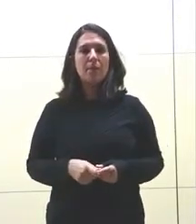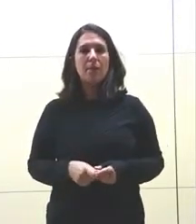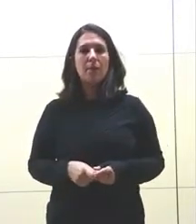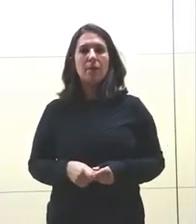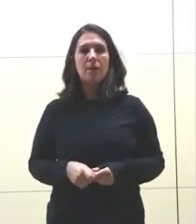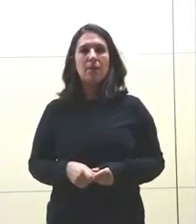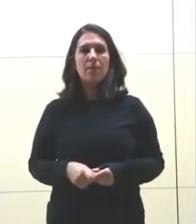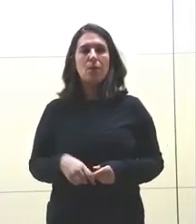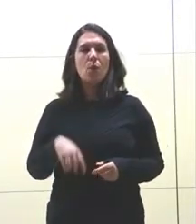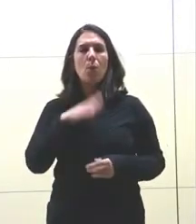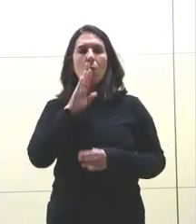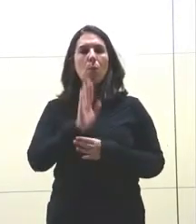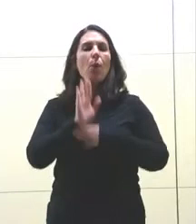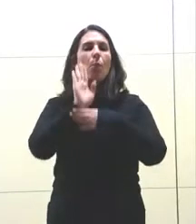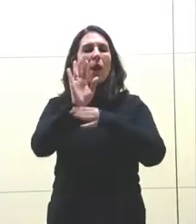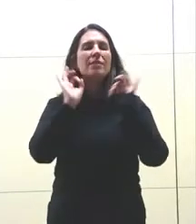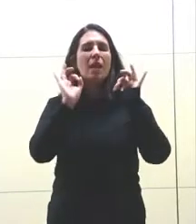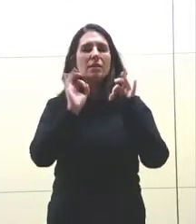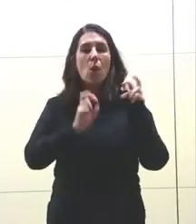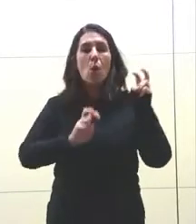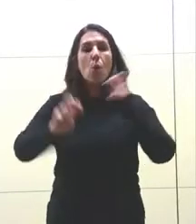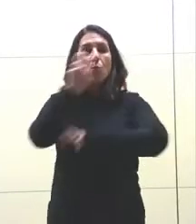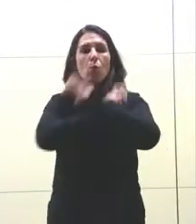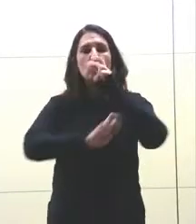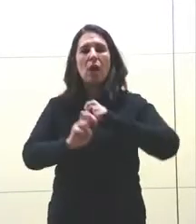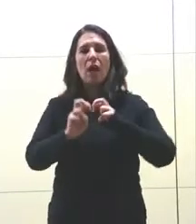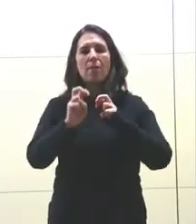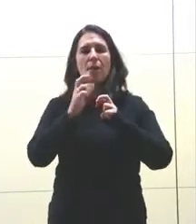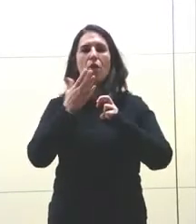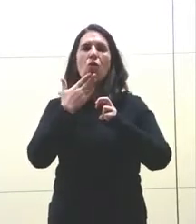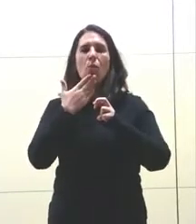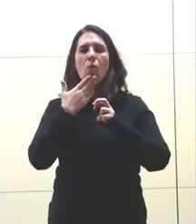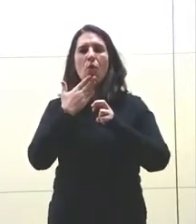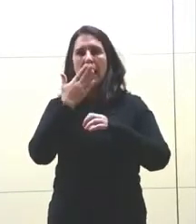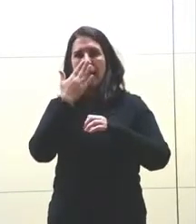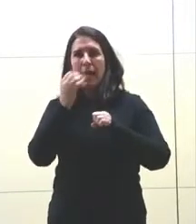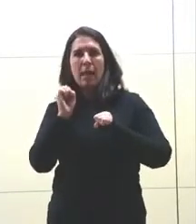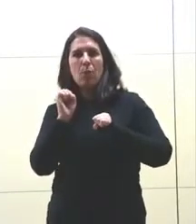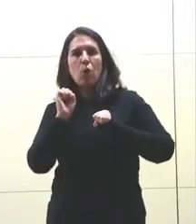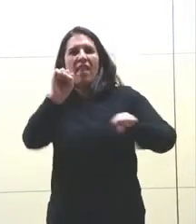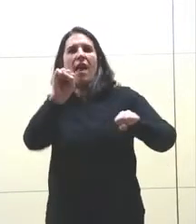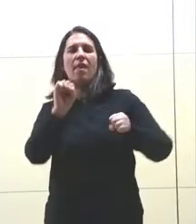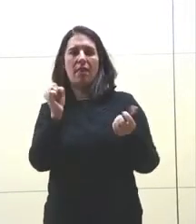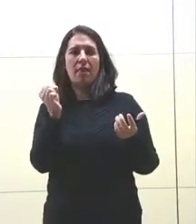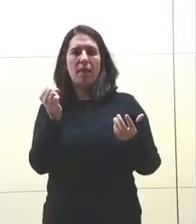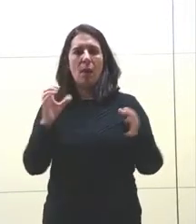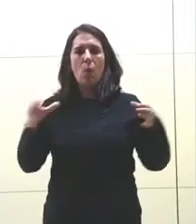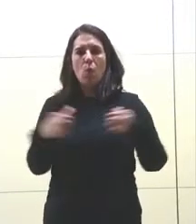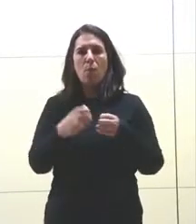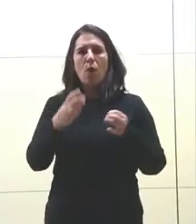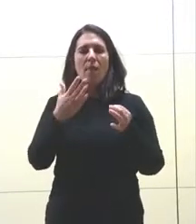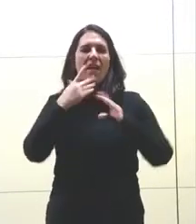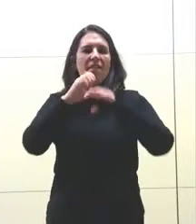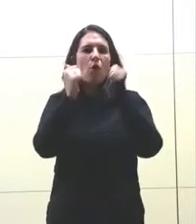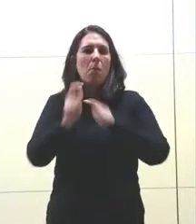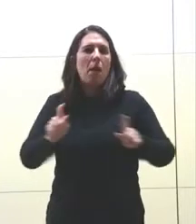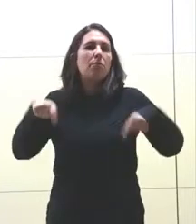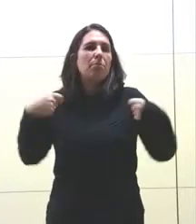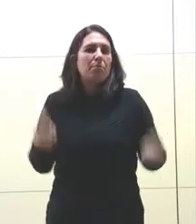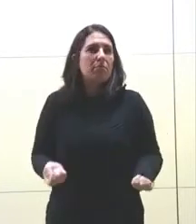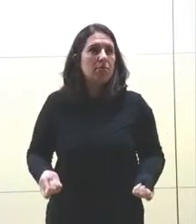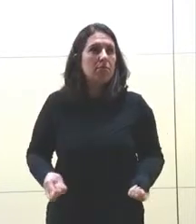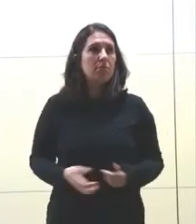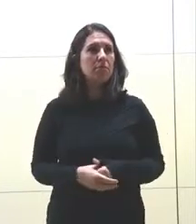propuesta que busca, de alguna forma, la inmunidad de grupo espontáneamente. La inmunidad de grupo, inmunidad de rebaño, inmunidad